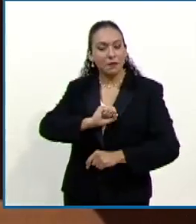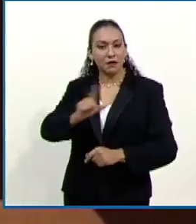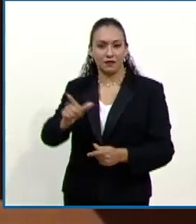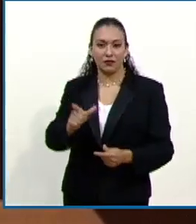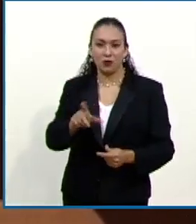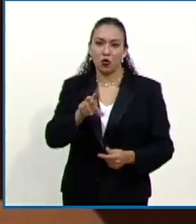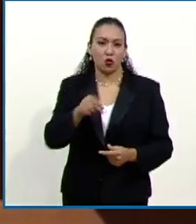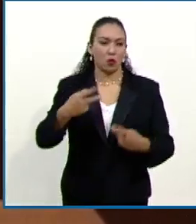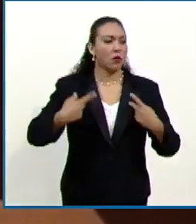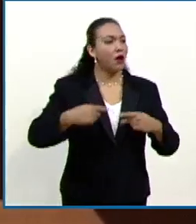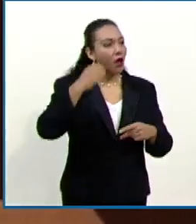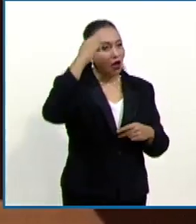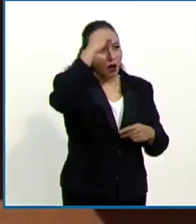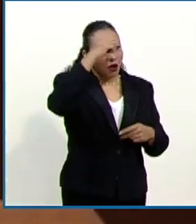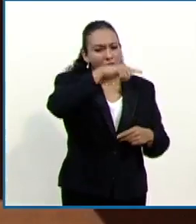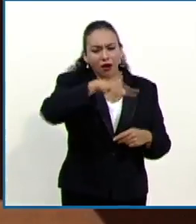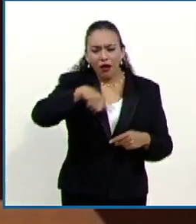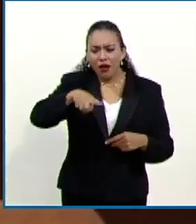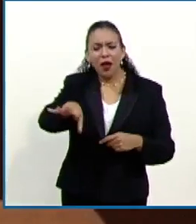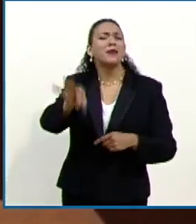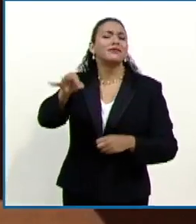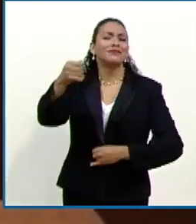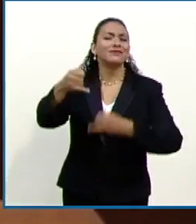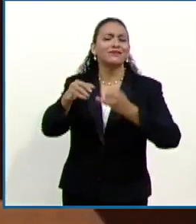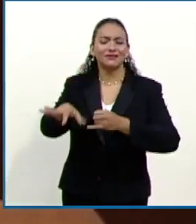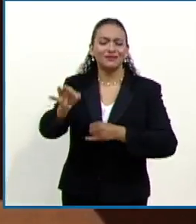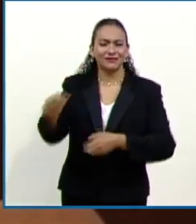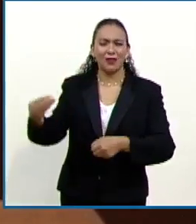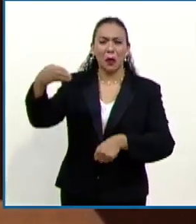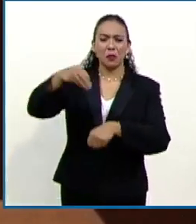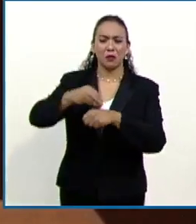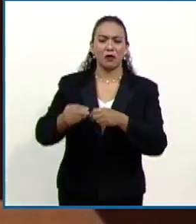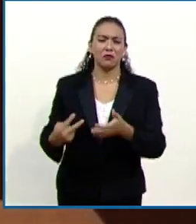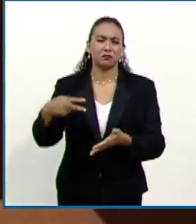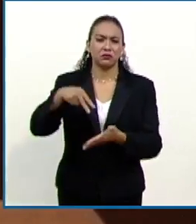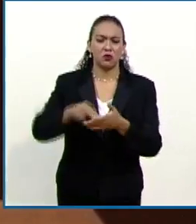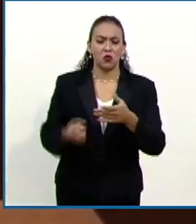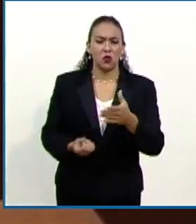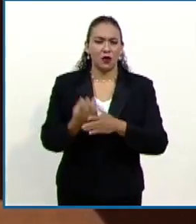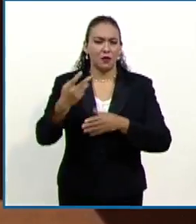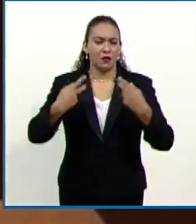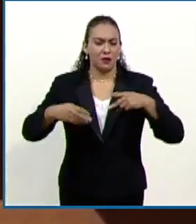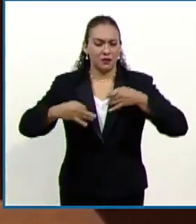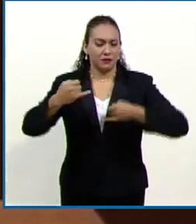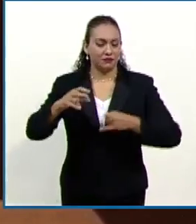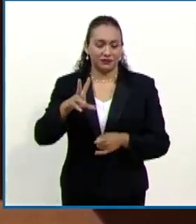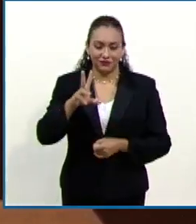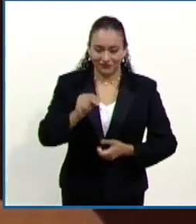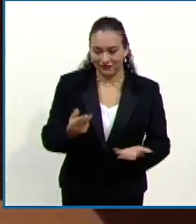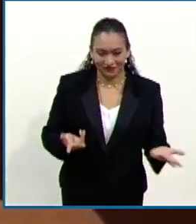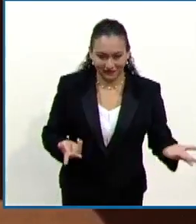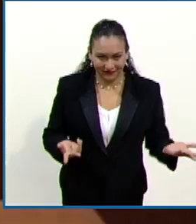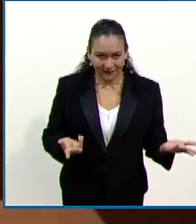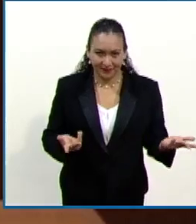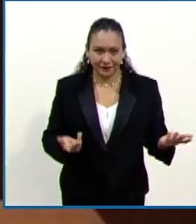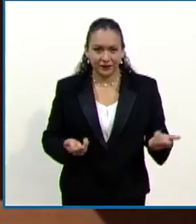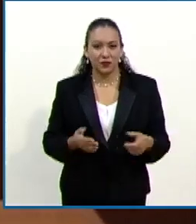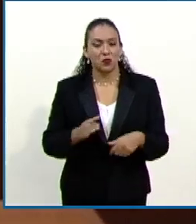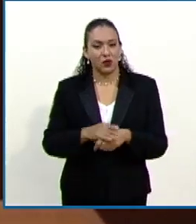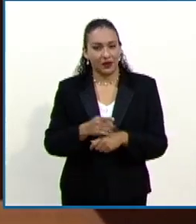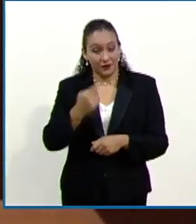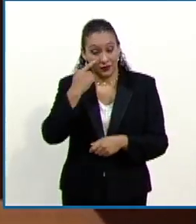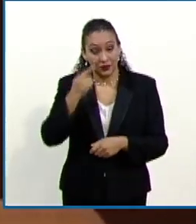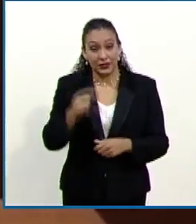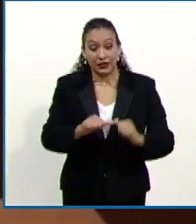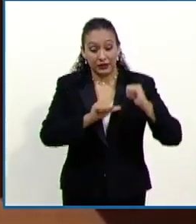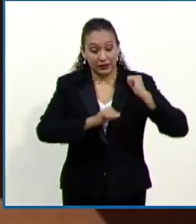Judicial puede lograrse mediante otros métodos que mediante el voto popular. La democratización del Poder Judicial puede